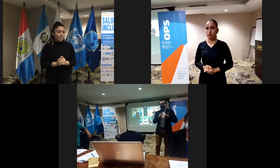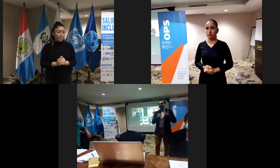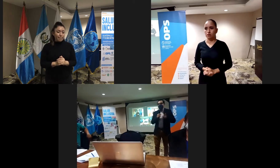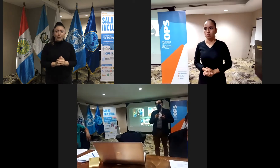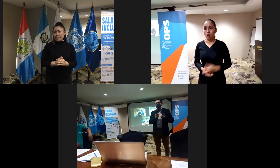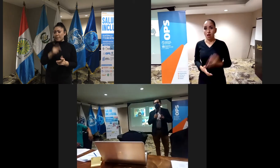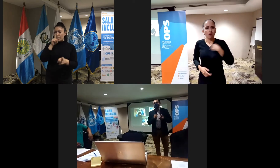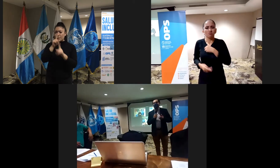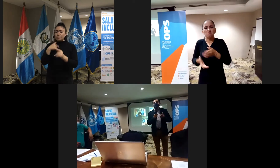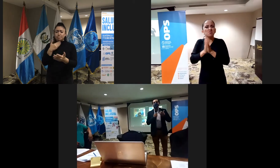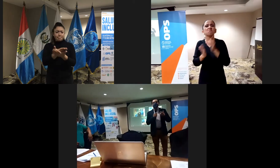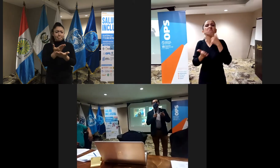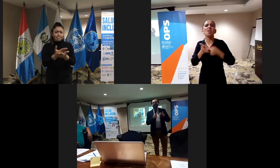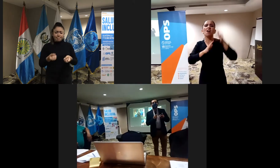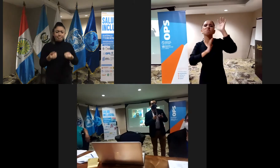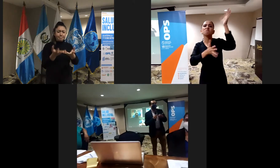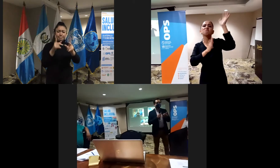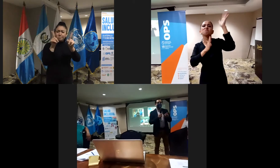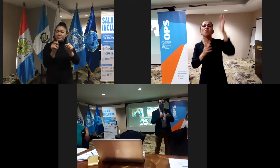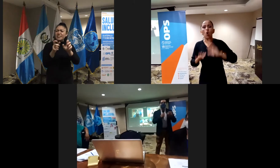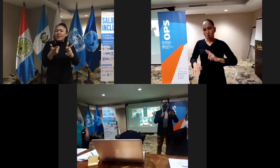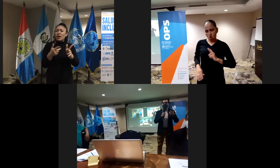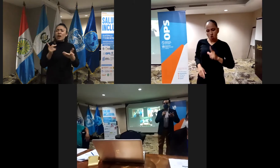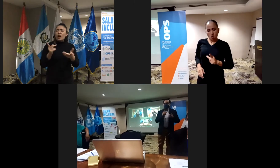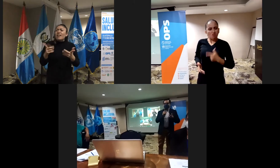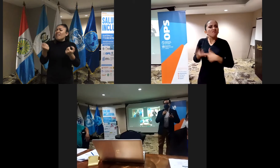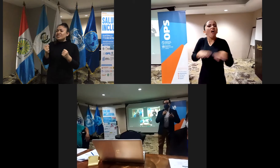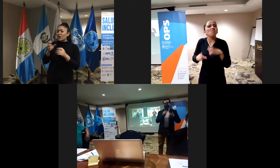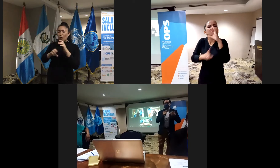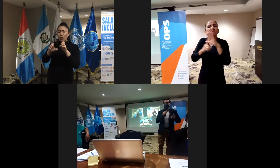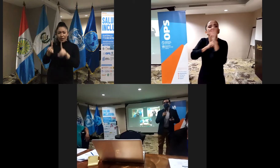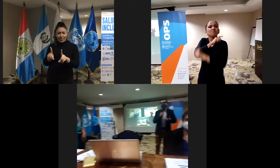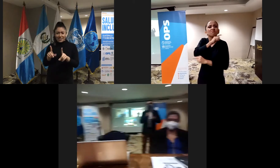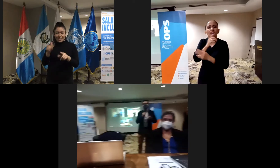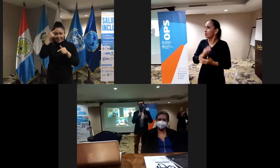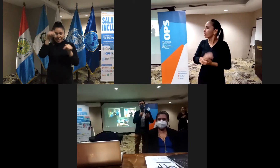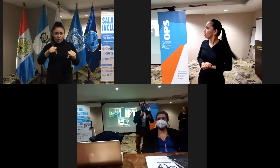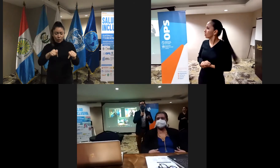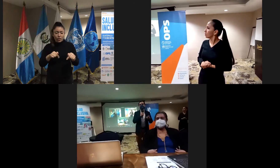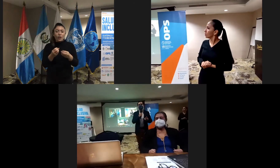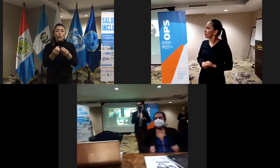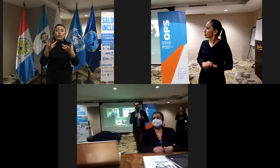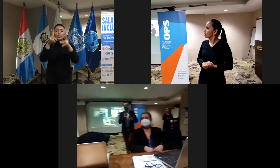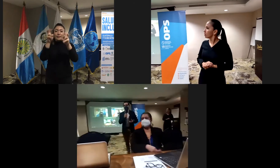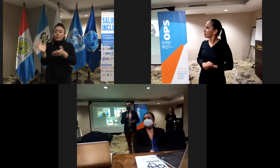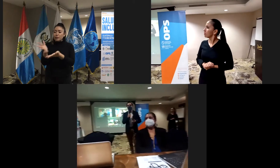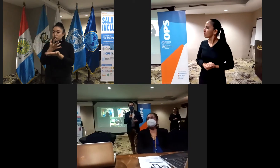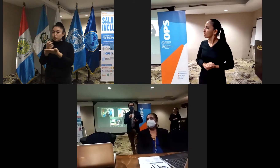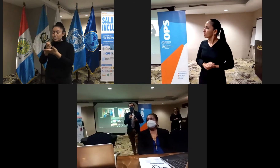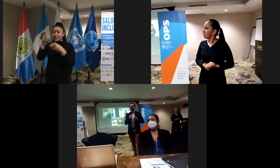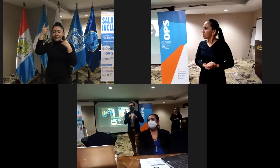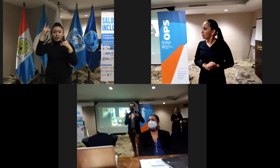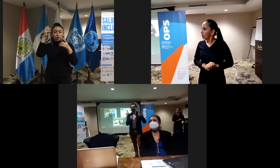Se nos pidió abordar un poco sobre cuál es el papel y qué es lo que hace el CONADI al día de hoy en cuanto a la recopilación de datos